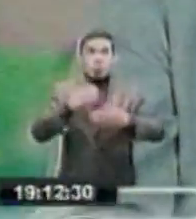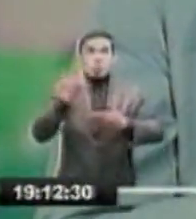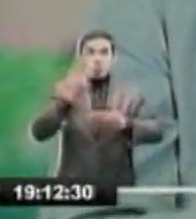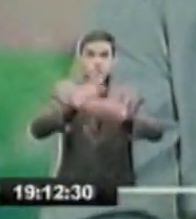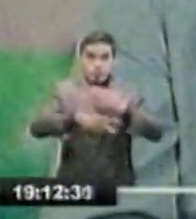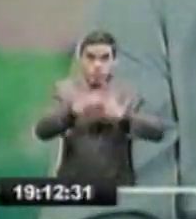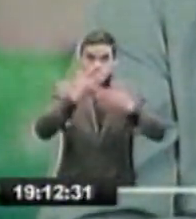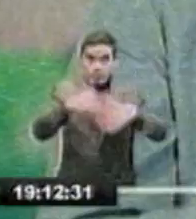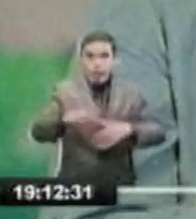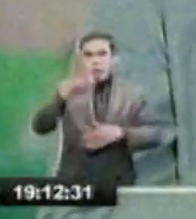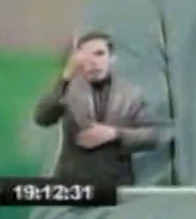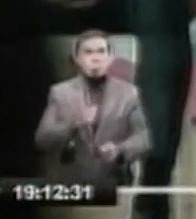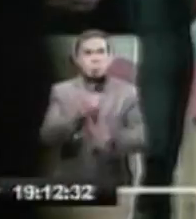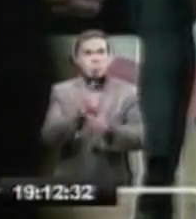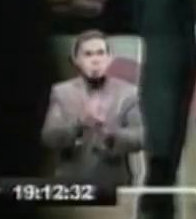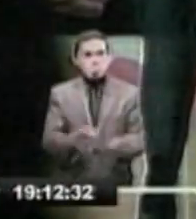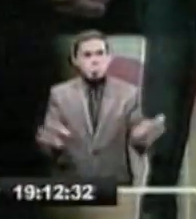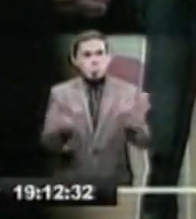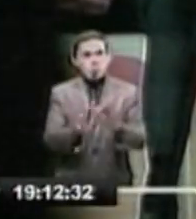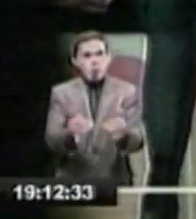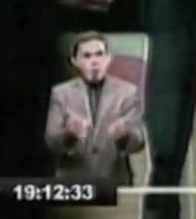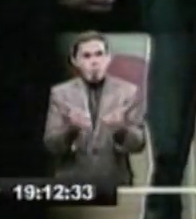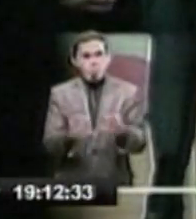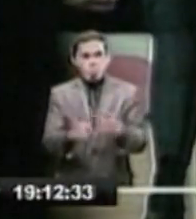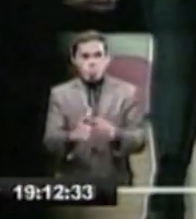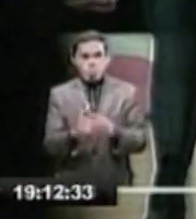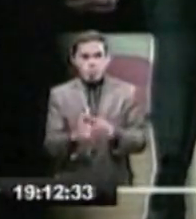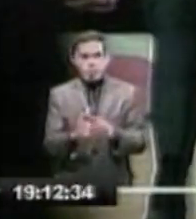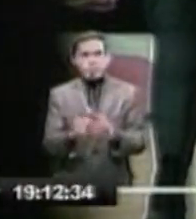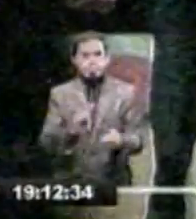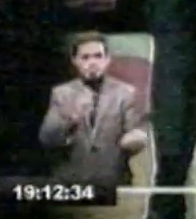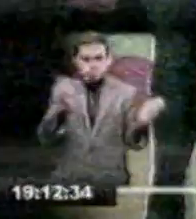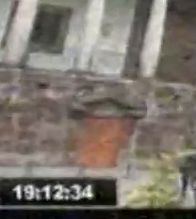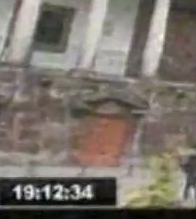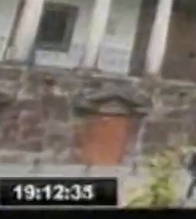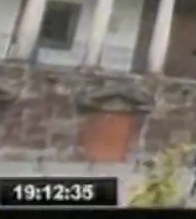incentivos fiscales y ayuda social. Juan Pablo Ruiz, TC Televisión.